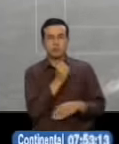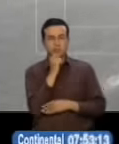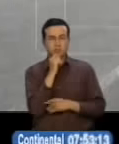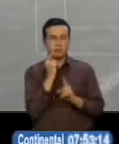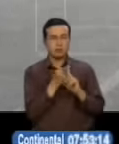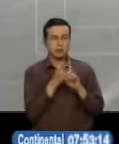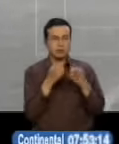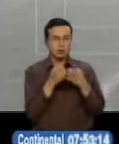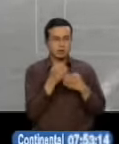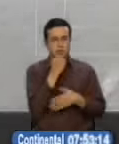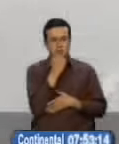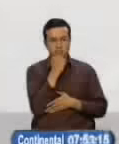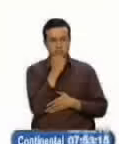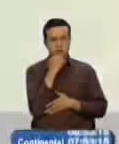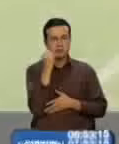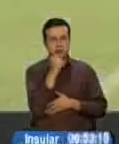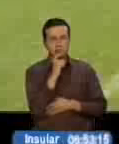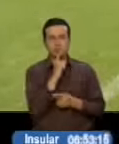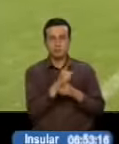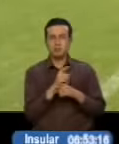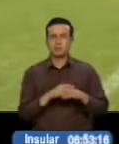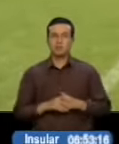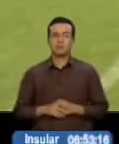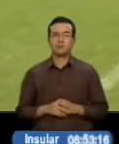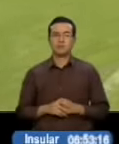primer equipo, por eso me recuerdo.